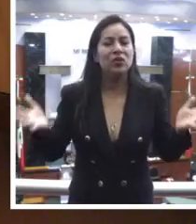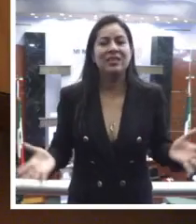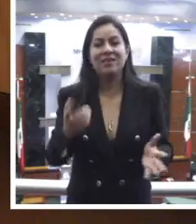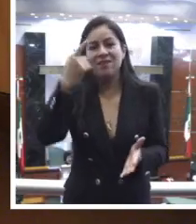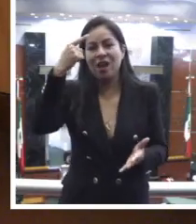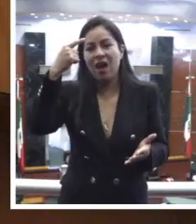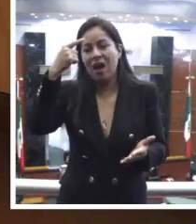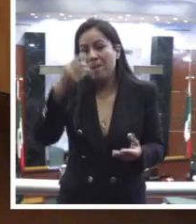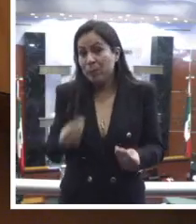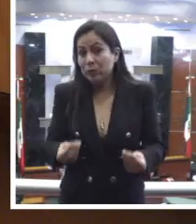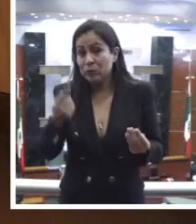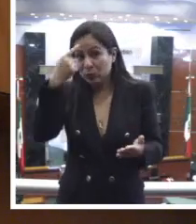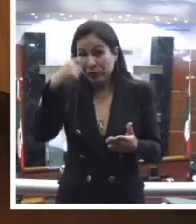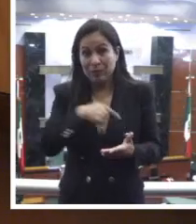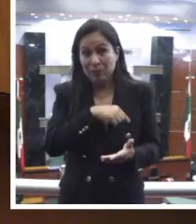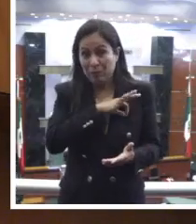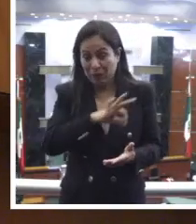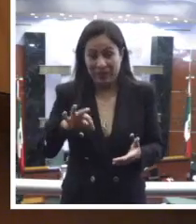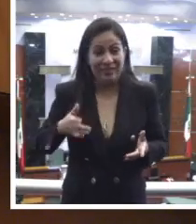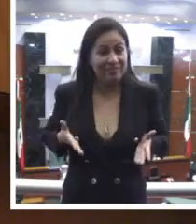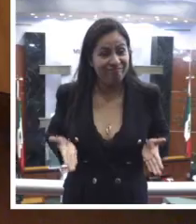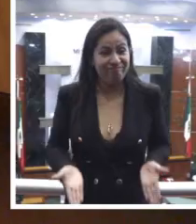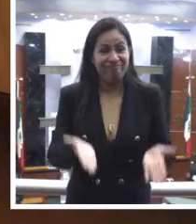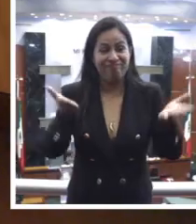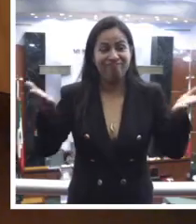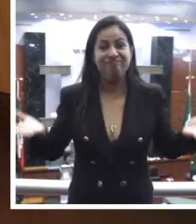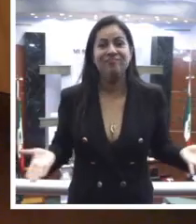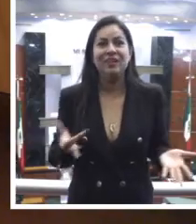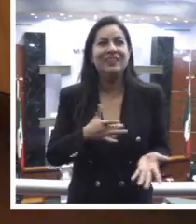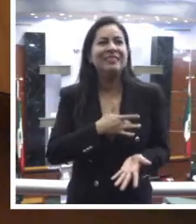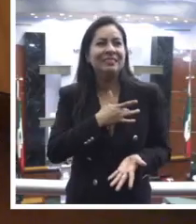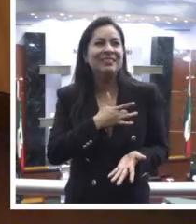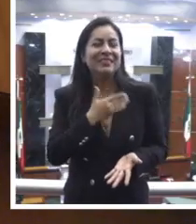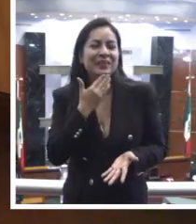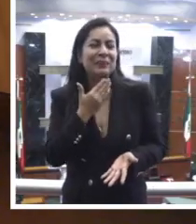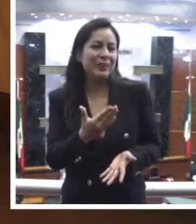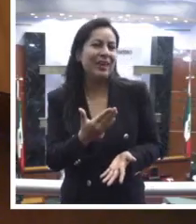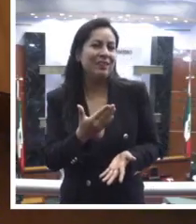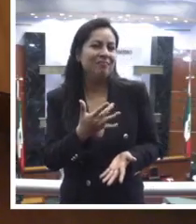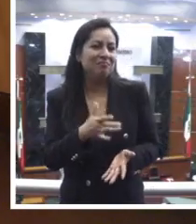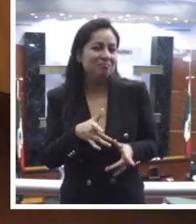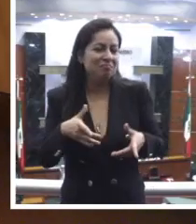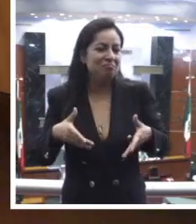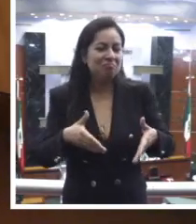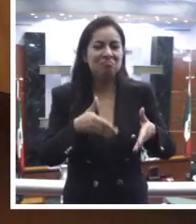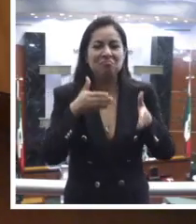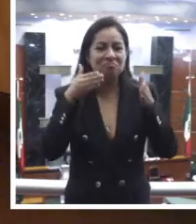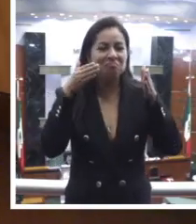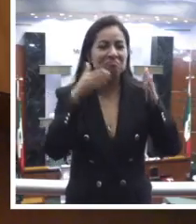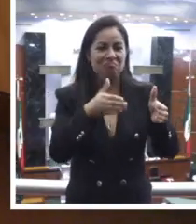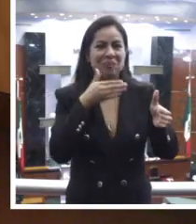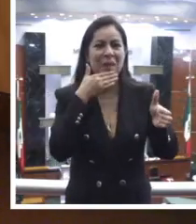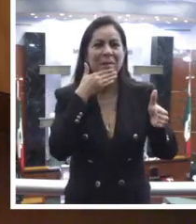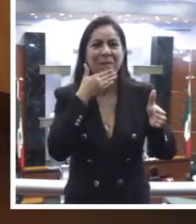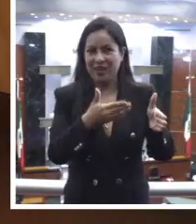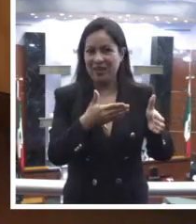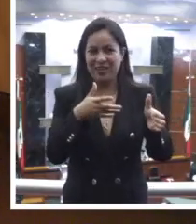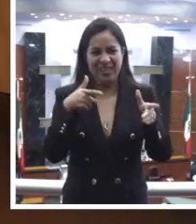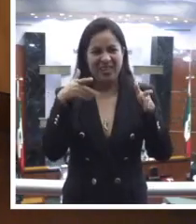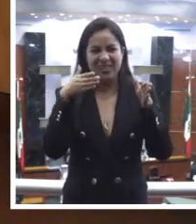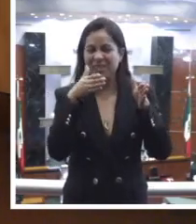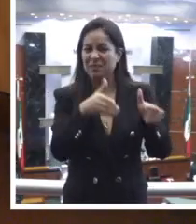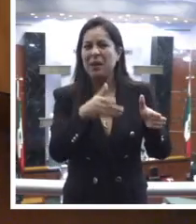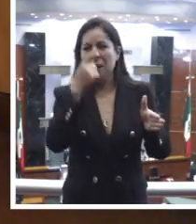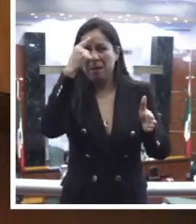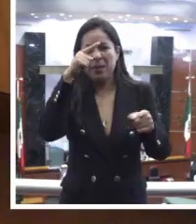para poder seguir adelante, porque nos hace sentir que vamos bien, que vamos por la ruta correcta en este camino